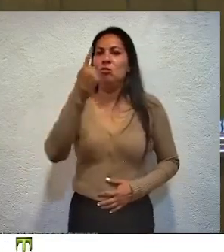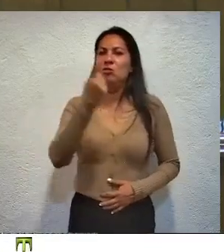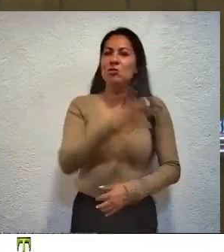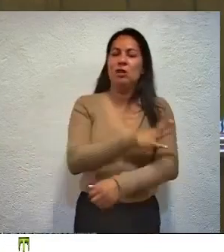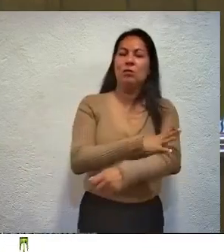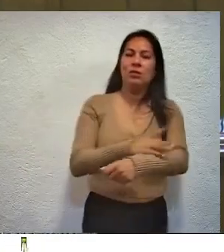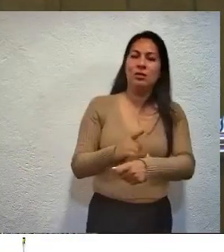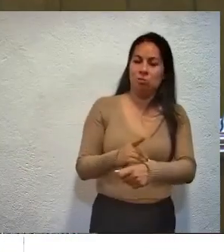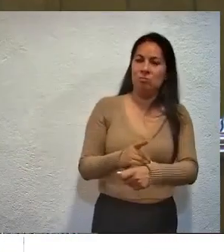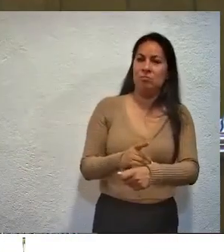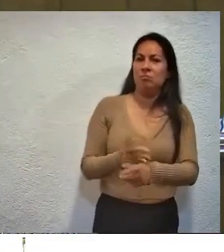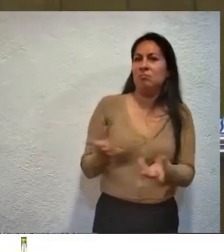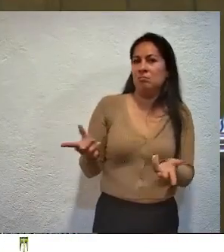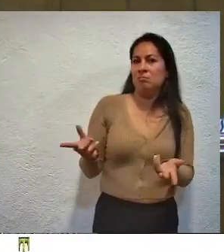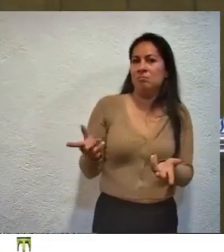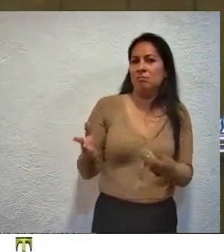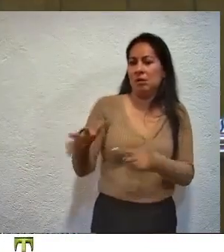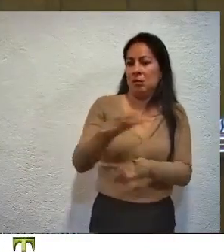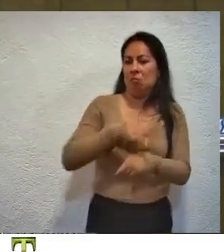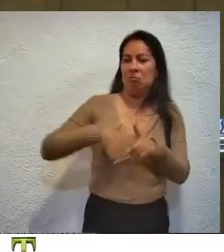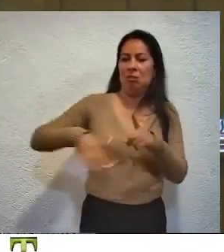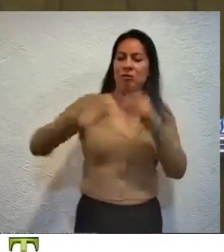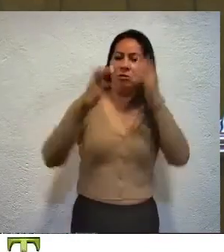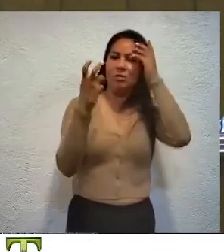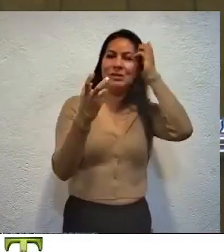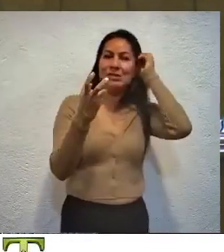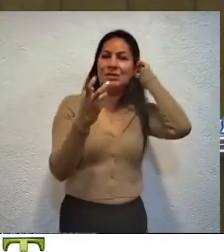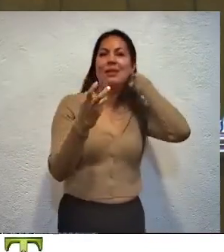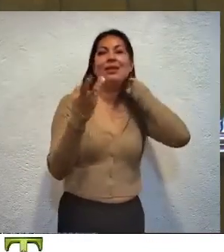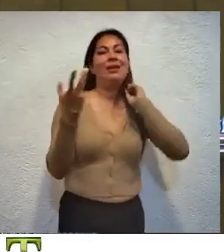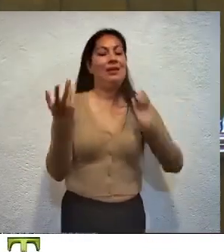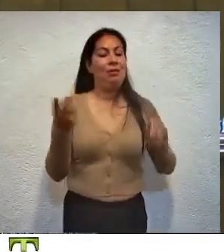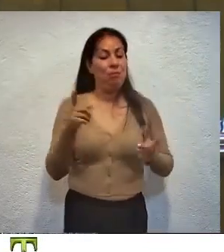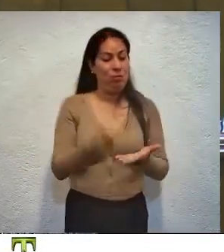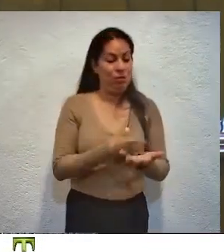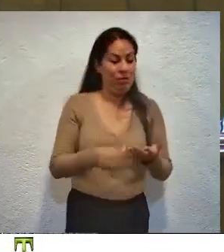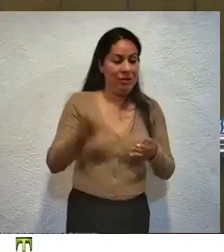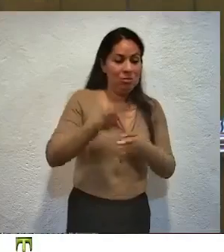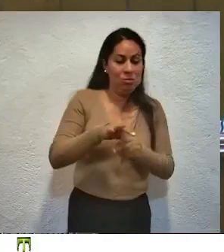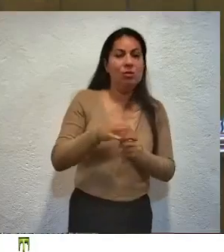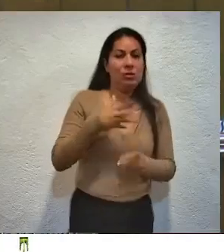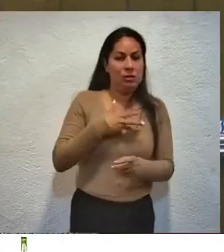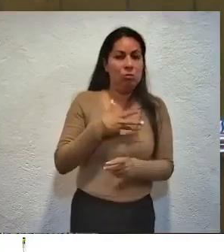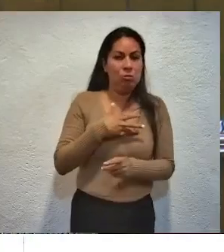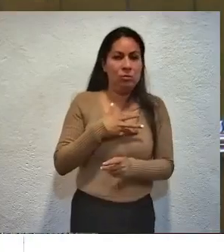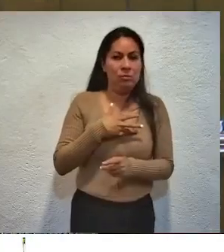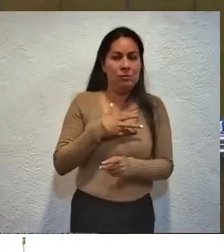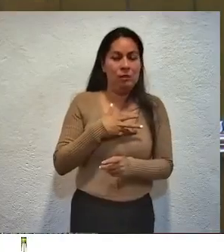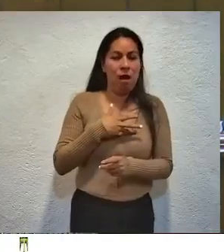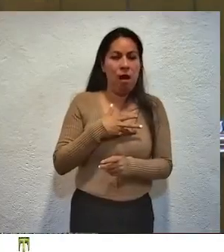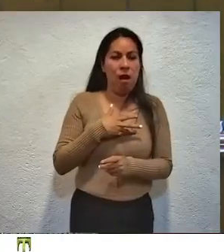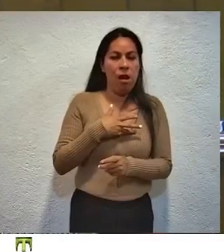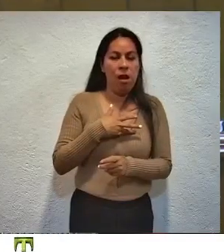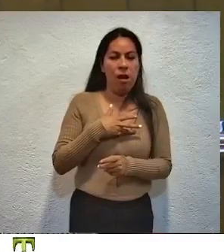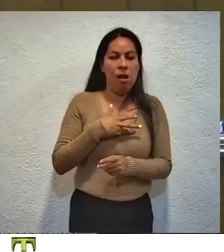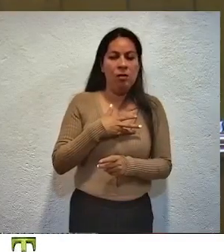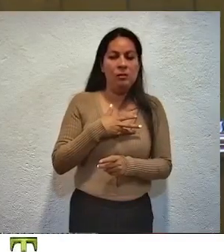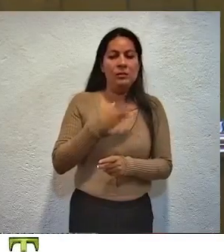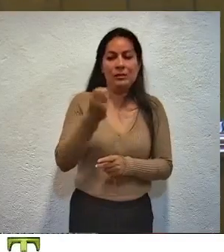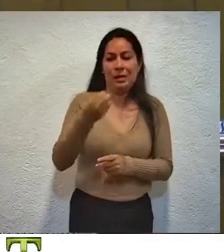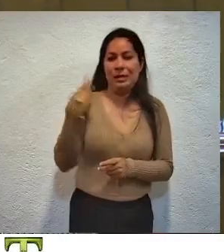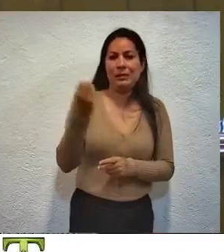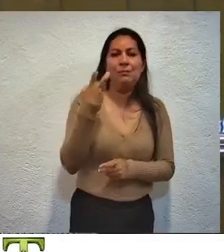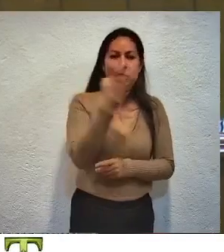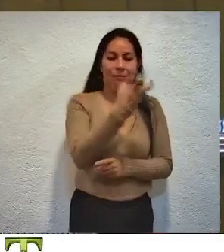coordinación. En este sentido, derivado de la votación obtenida en esa